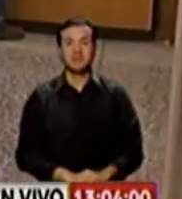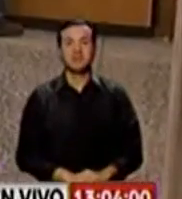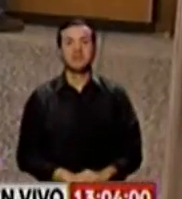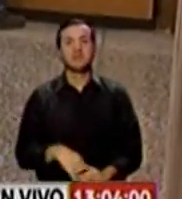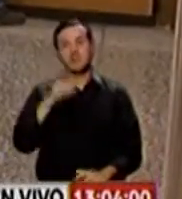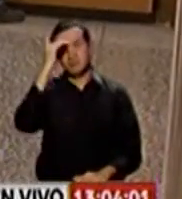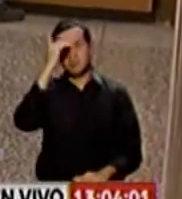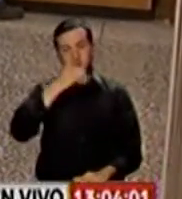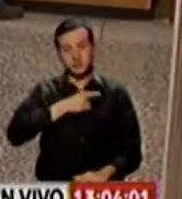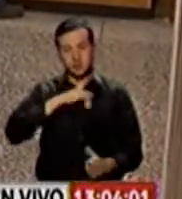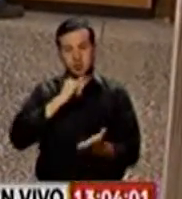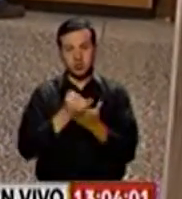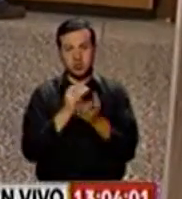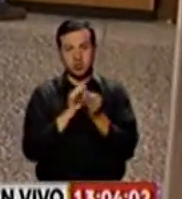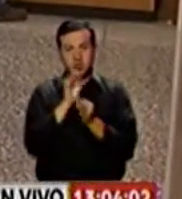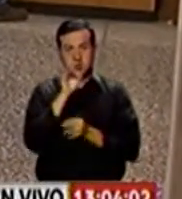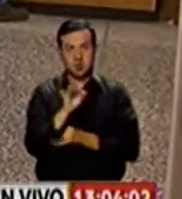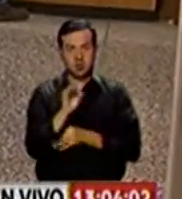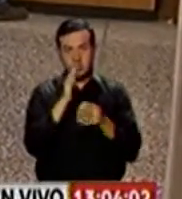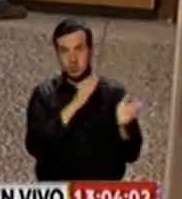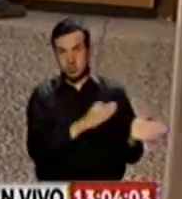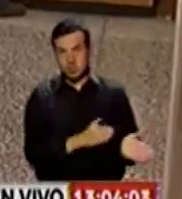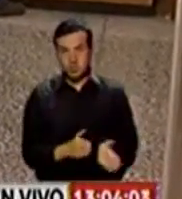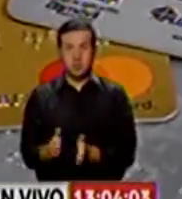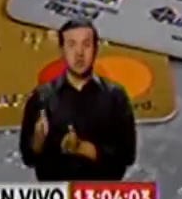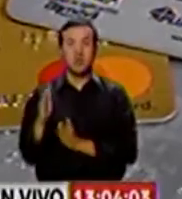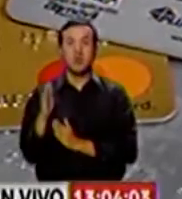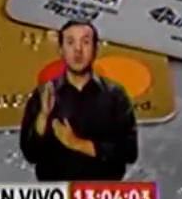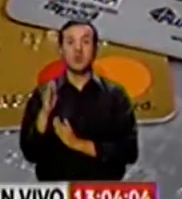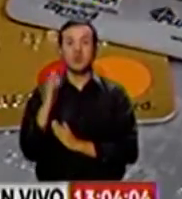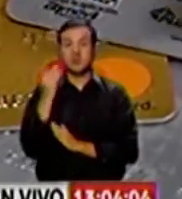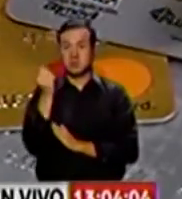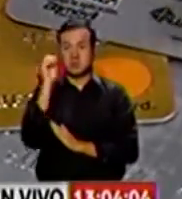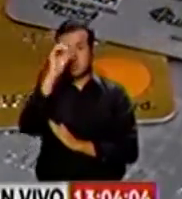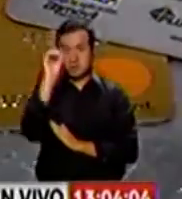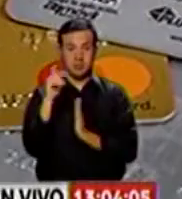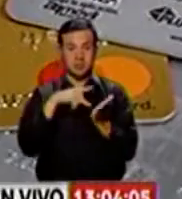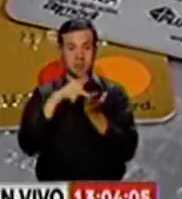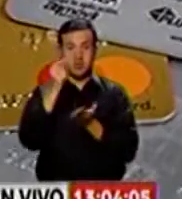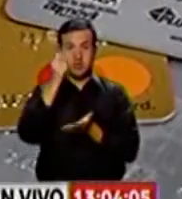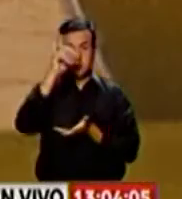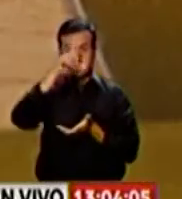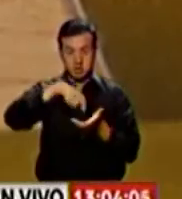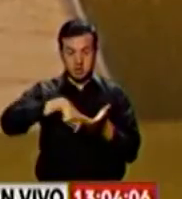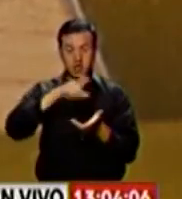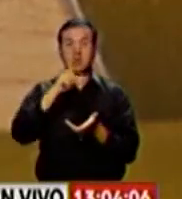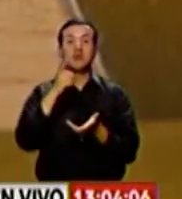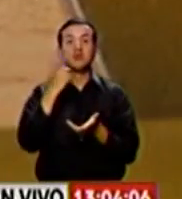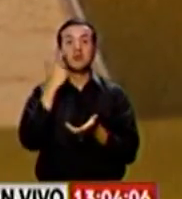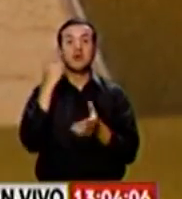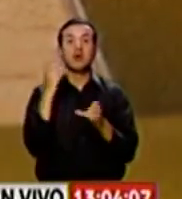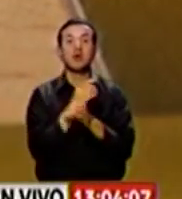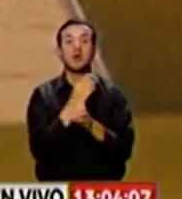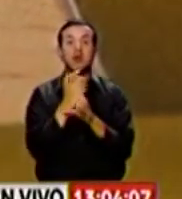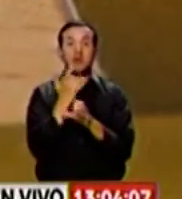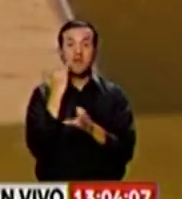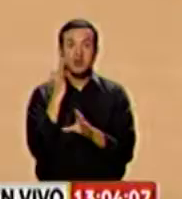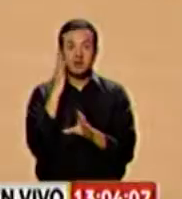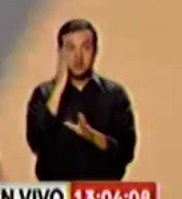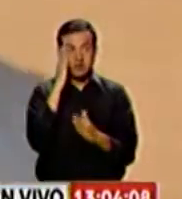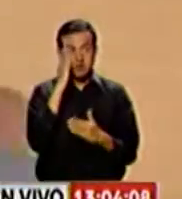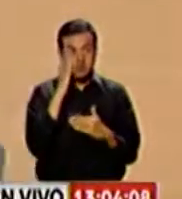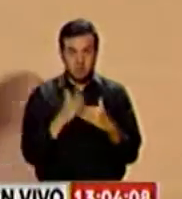una decisión de la Junta de Regulación Monetaria y Financiera, el interés del pago de tarjetas de crédito no se calculará desde la fecha del